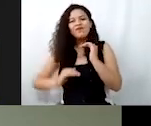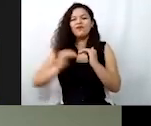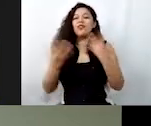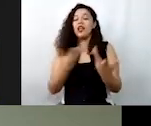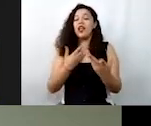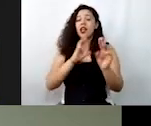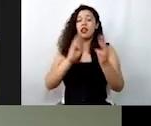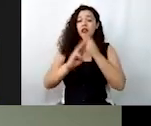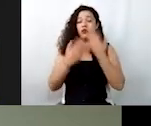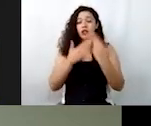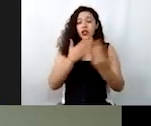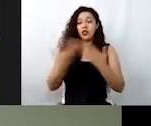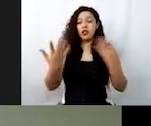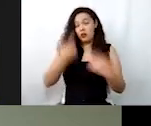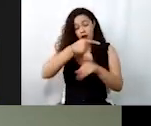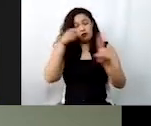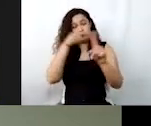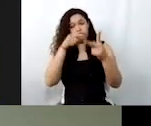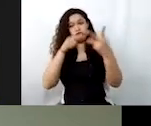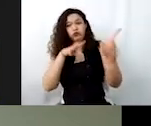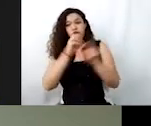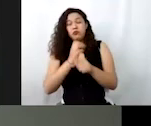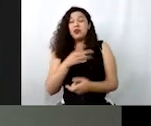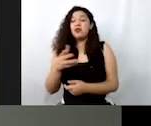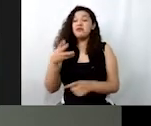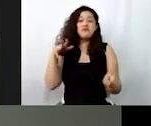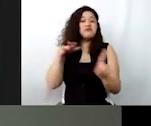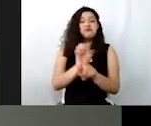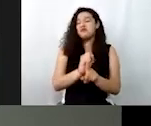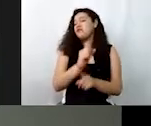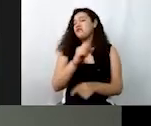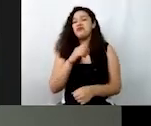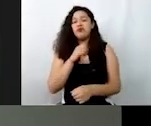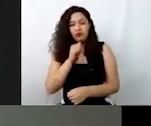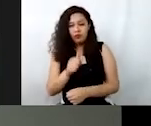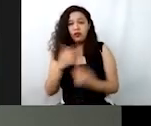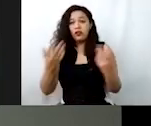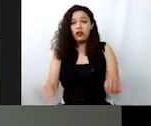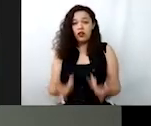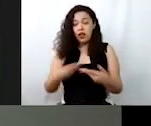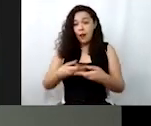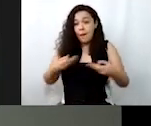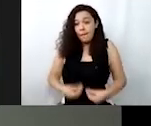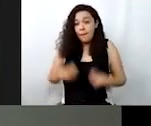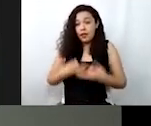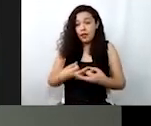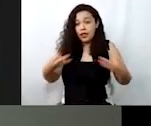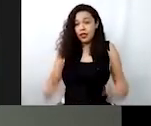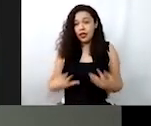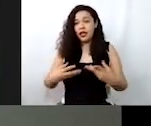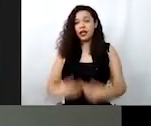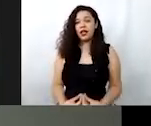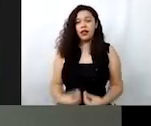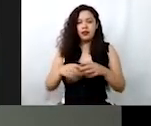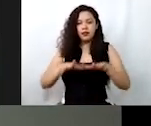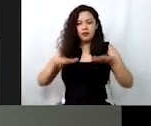mundo para lograr los objetivos, pero aún no es suficiente. En cuanto a acciones por el clima, vida submarina y vida de ecosistemas terrestres, existe